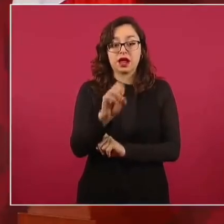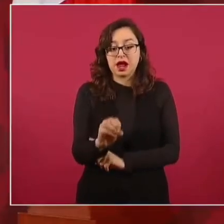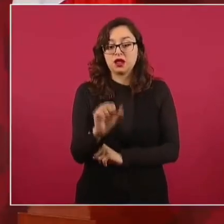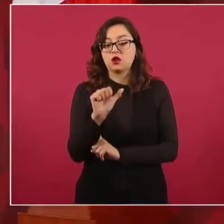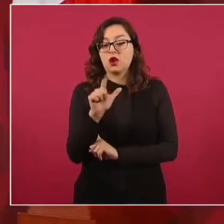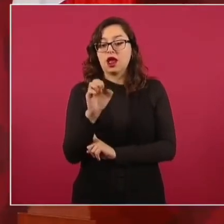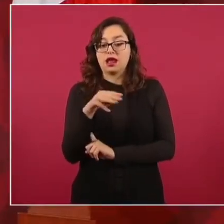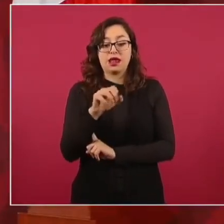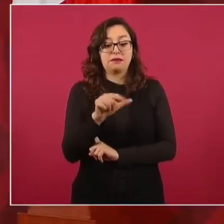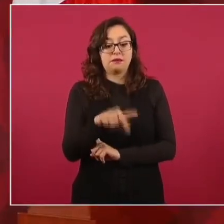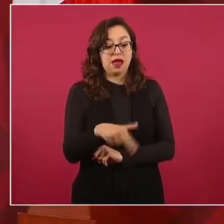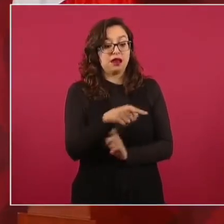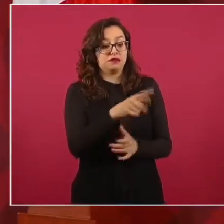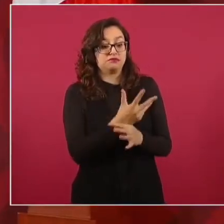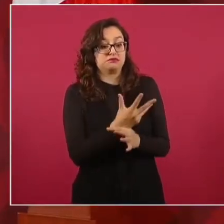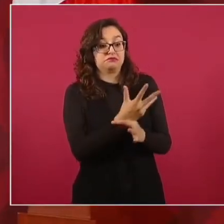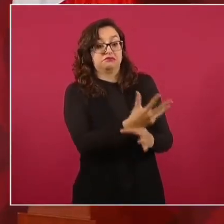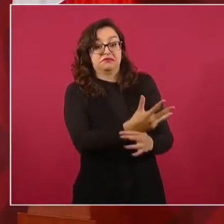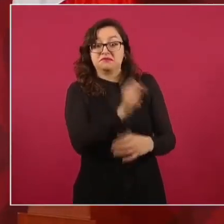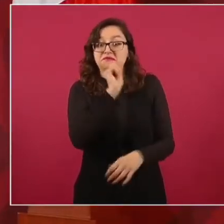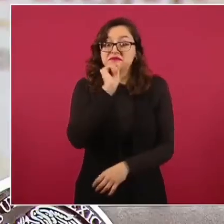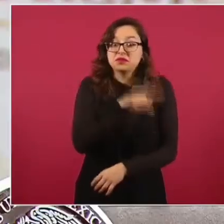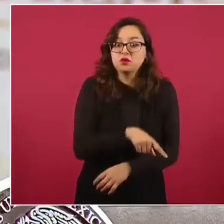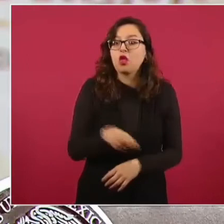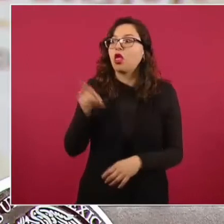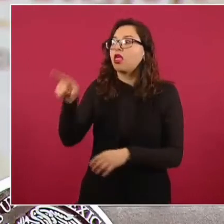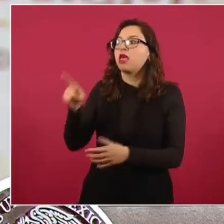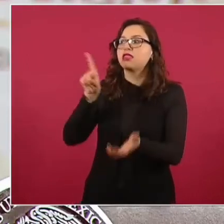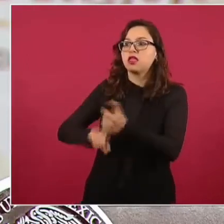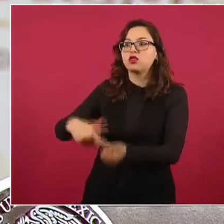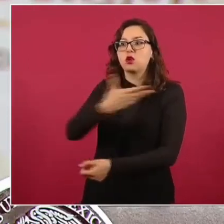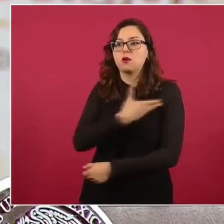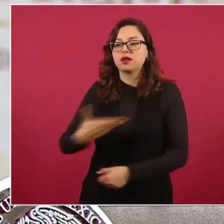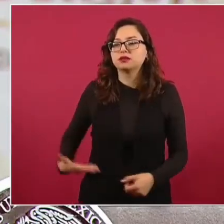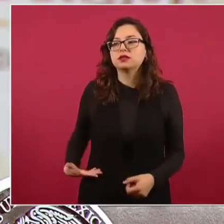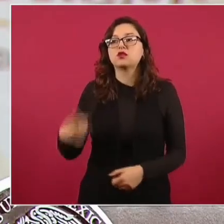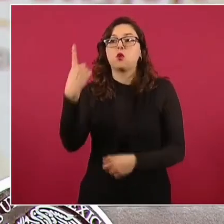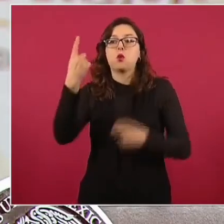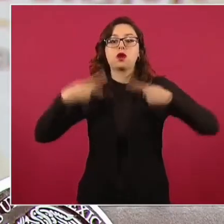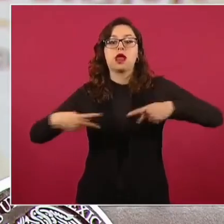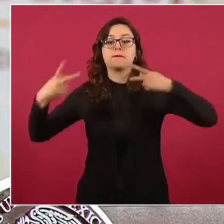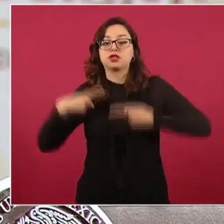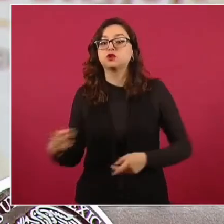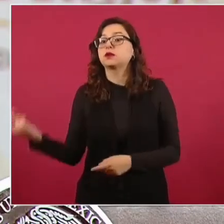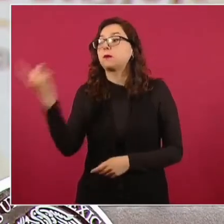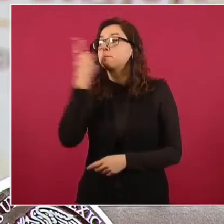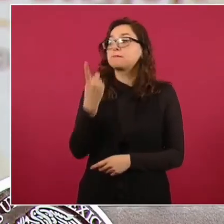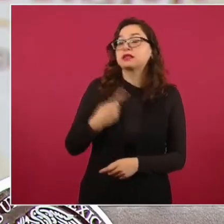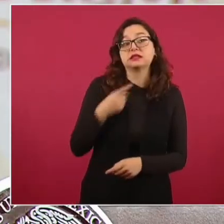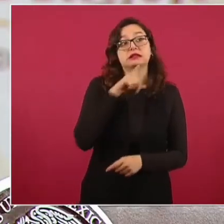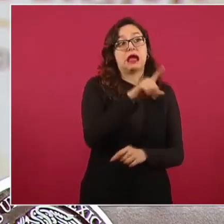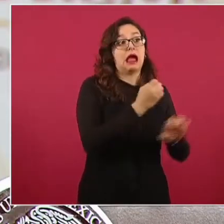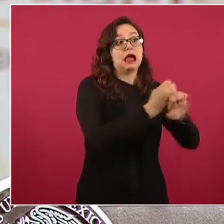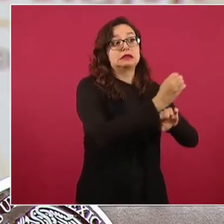Me dice una fuente de Palacio que el terrorismo en Jalisco, Guanajuato, Chihuahua y Baja California